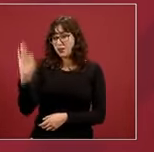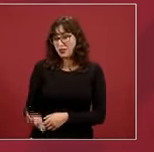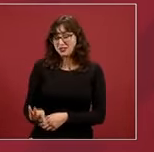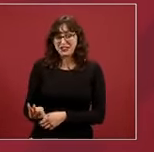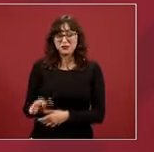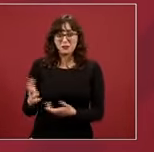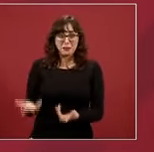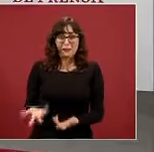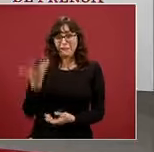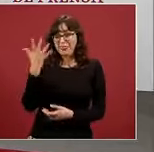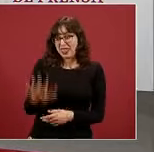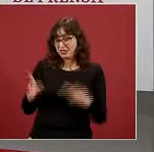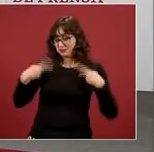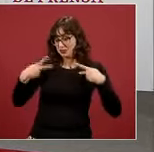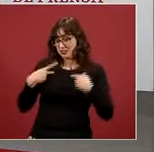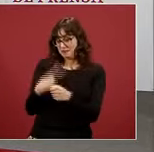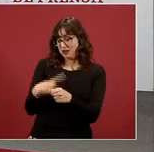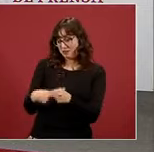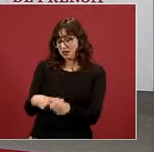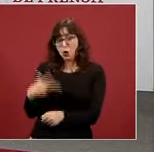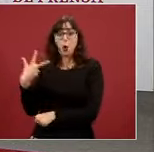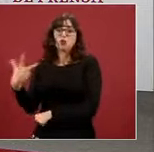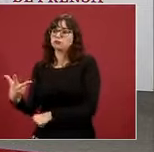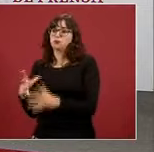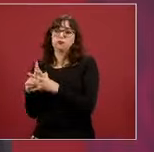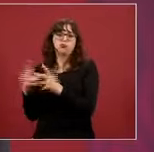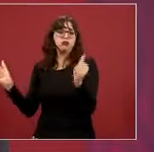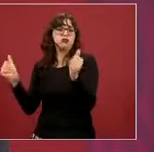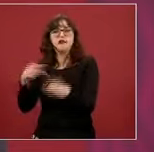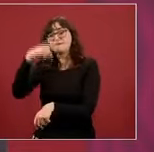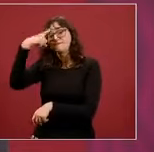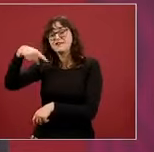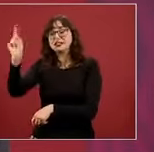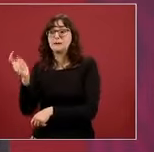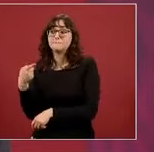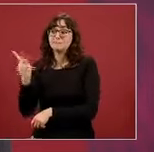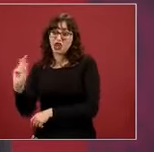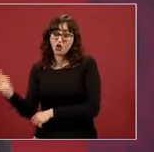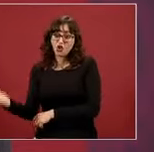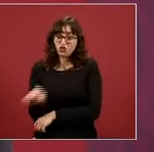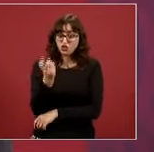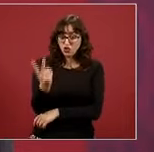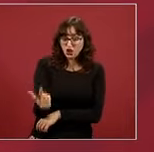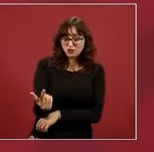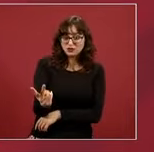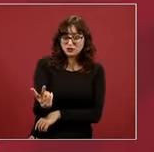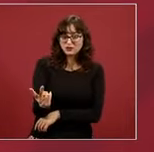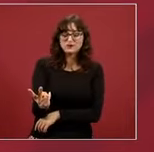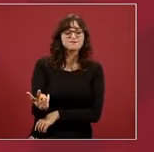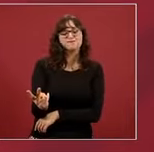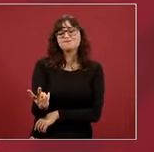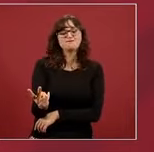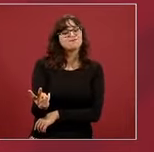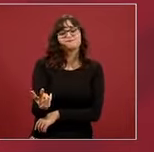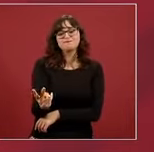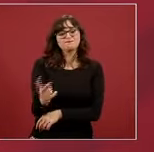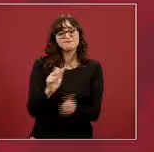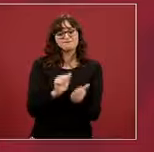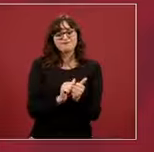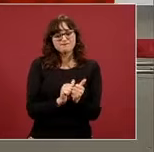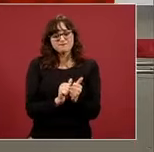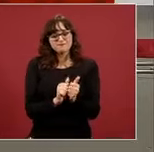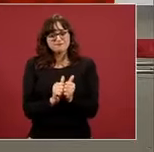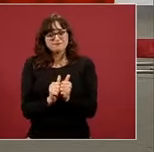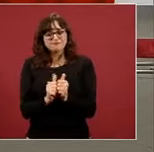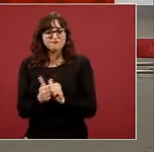cada 10, la enfermedad se resuelve espontáneamente. Pero en 2 de cada 10, en promedio, tienen las características